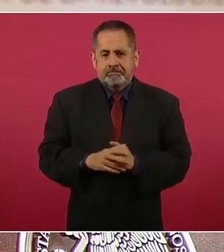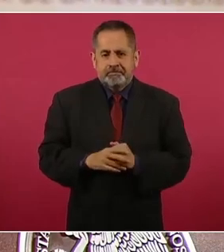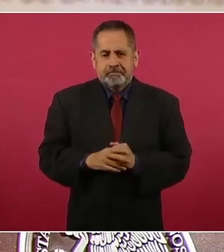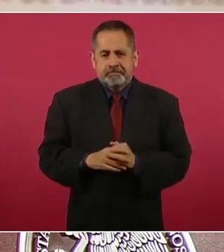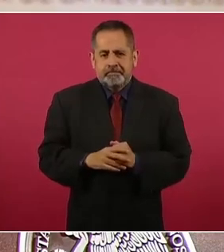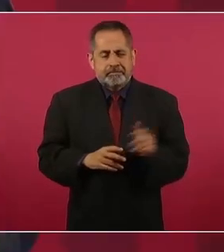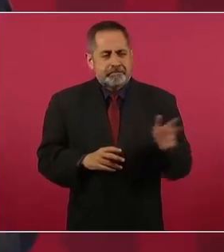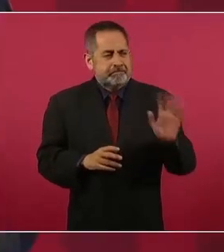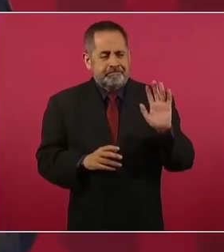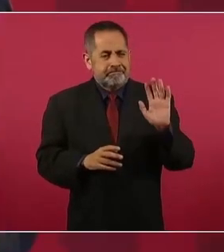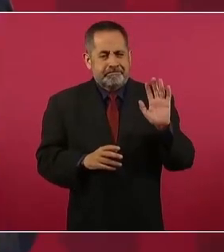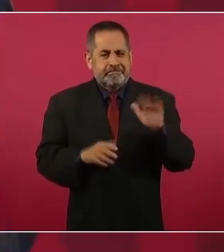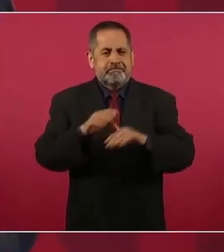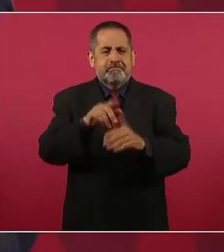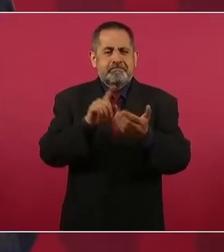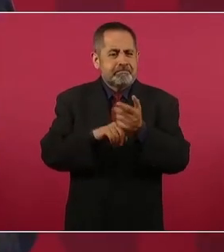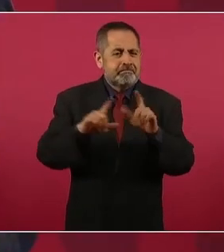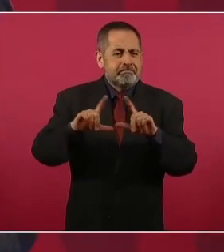generales, nacionales.